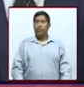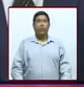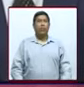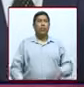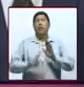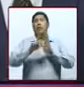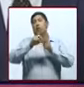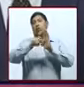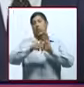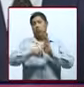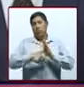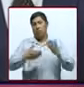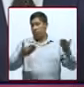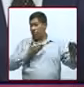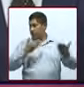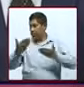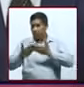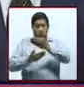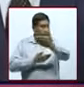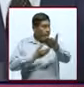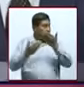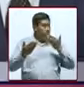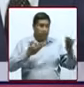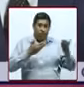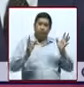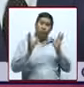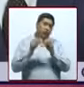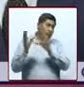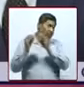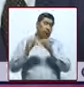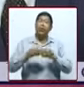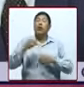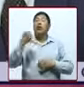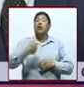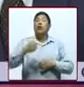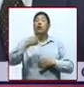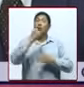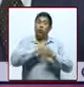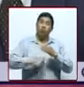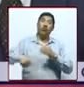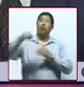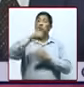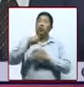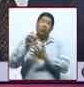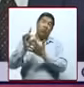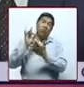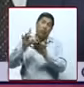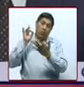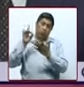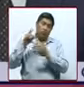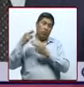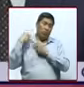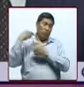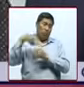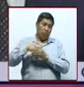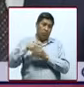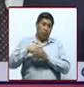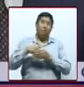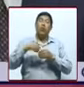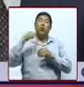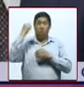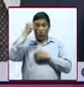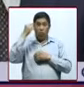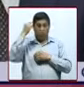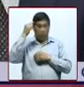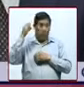Luego del intercambio sostenido en el encuentro, el Tribunal Supremo Electoral, los órganos ejecutivos,